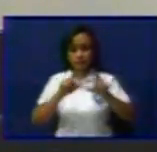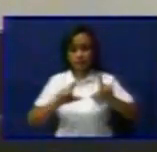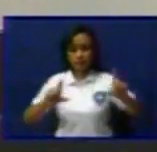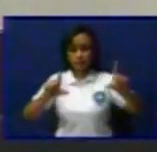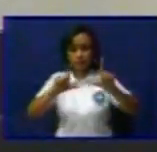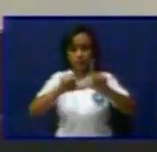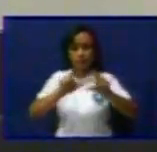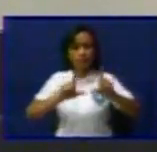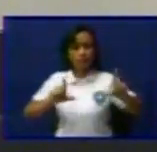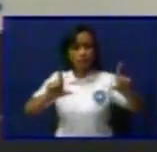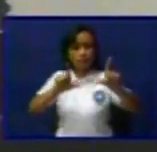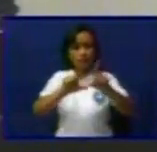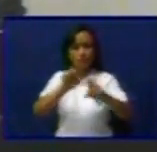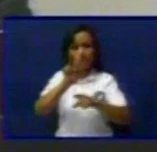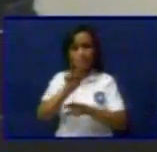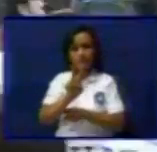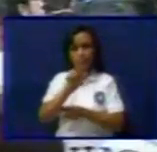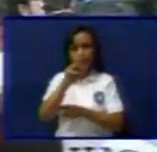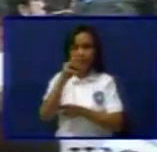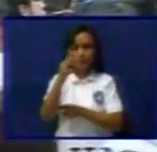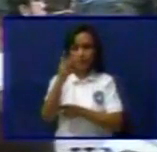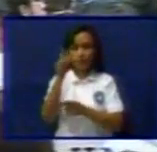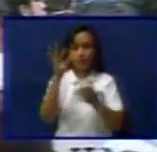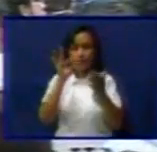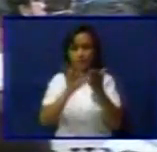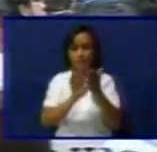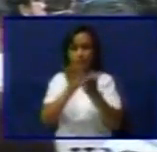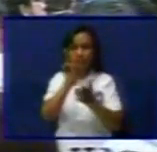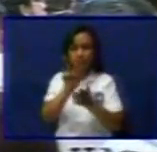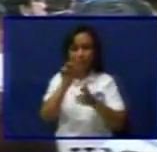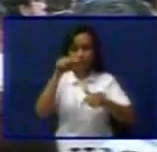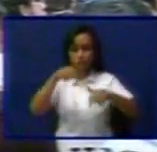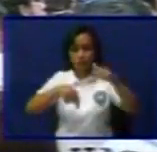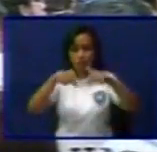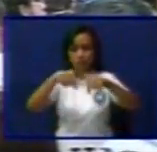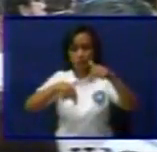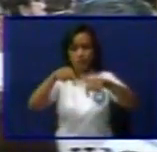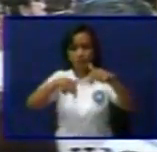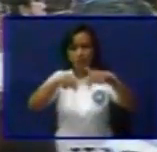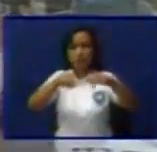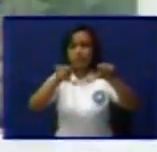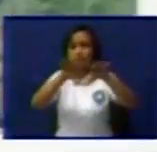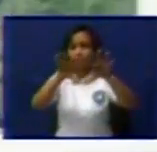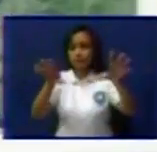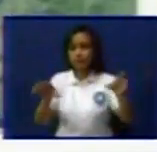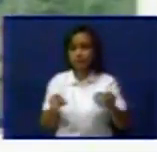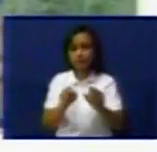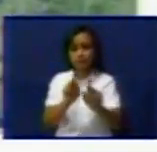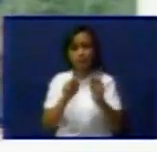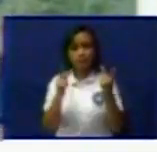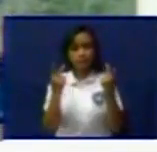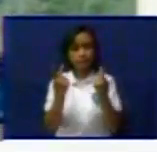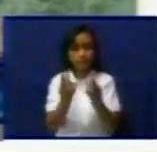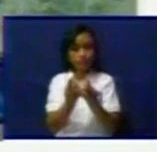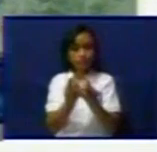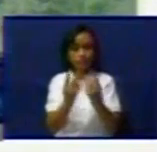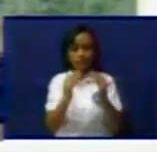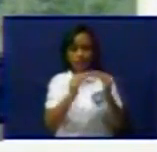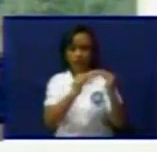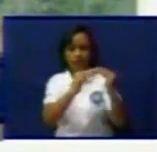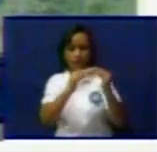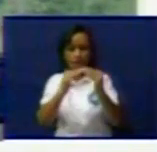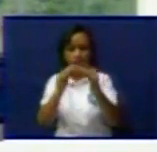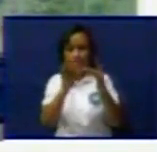Esta zona ocupará de 29.2 kilómetros cuadrados y la capacidad de población